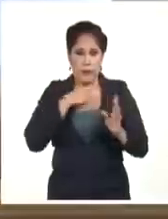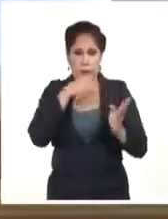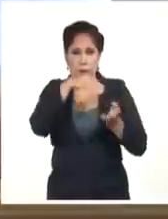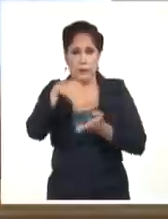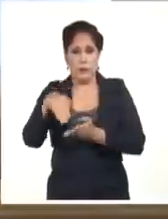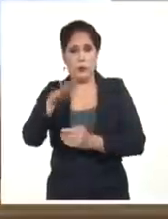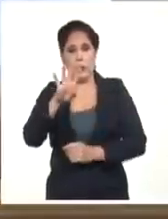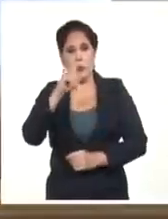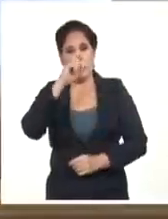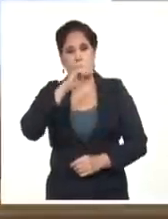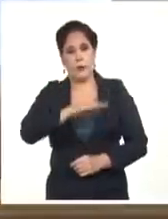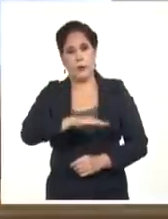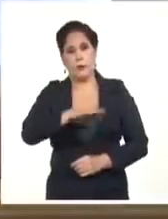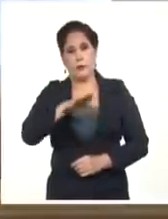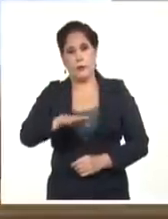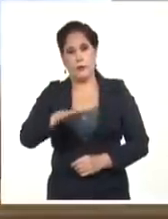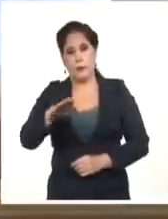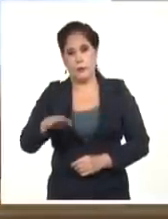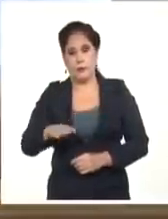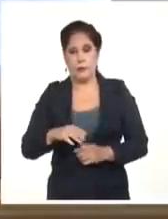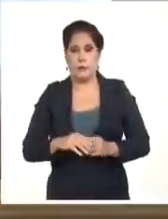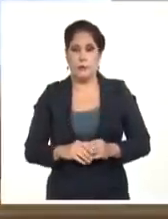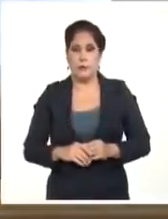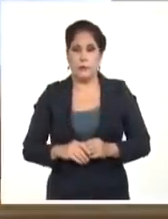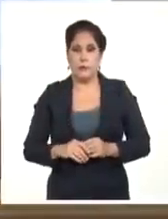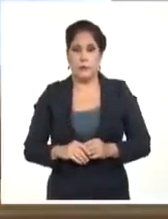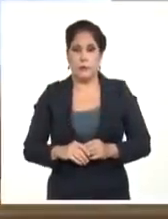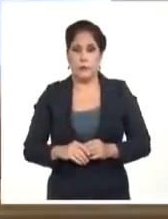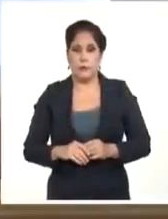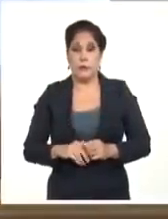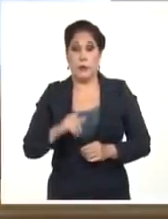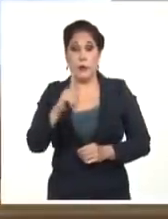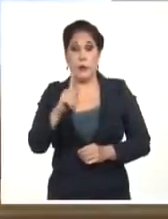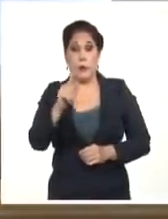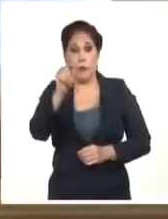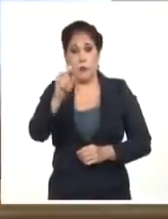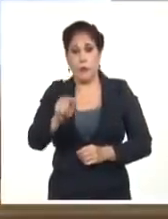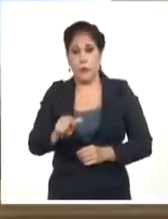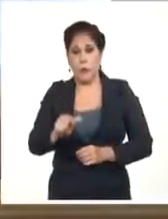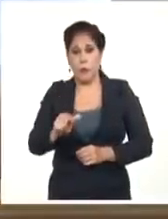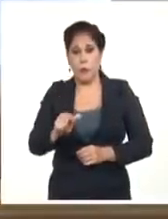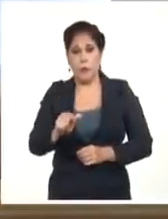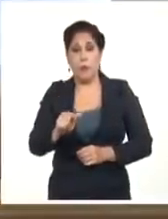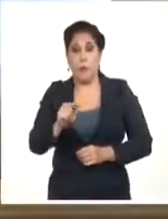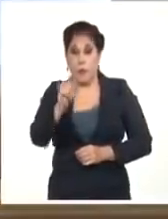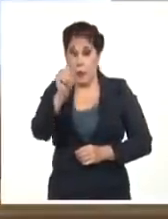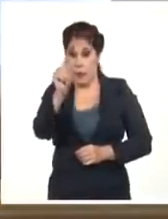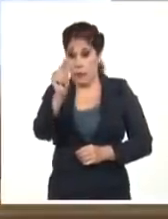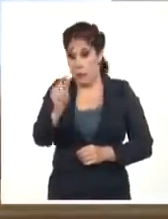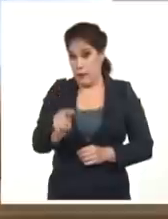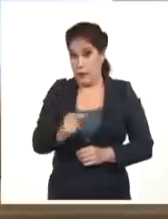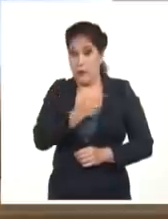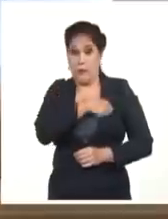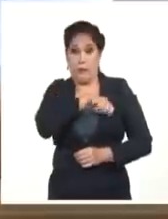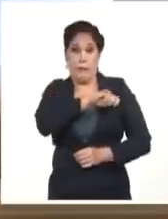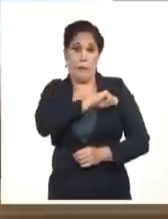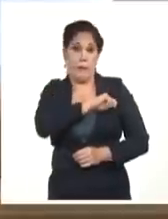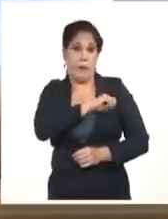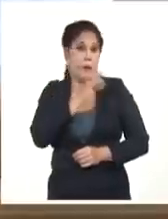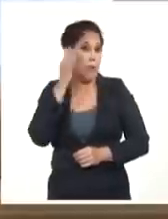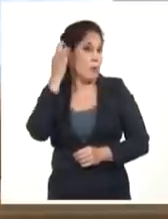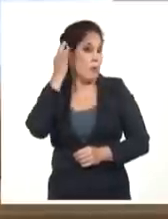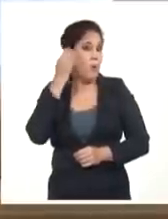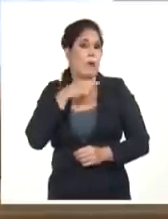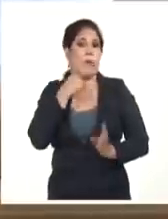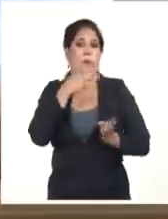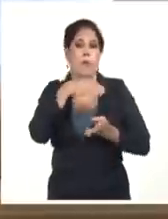4 menores de edad y un fallecido de nacionalidad española.